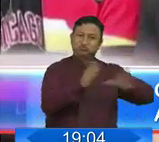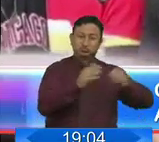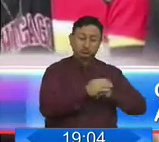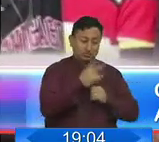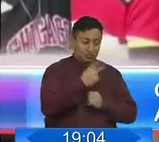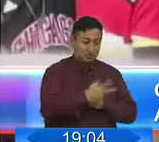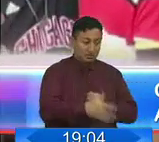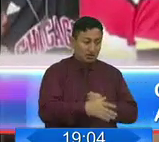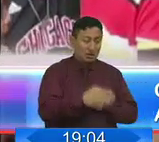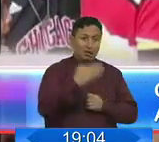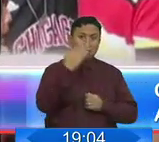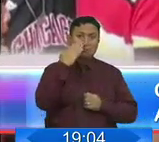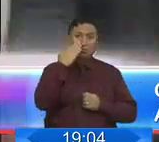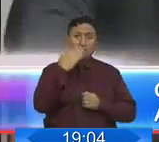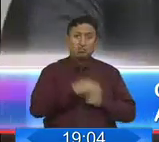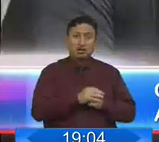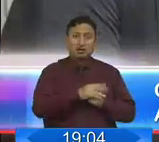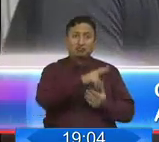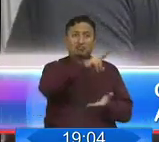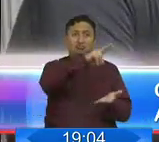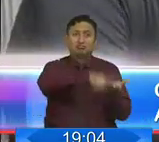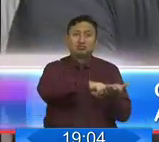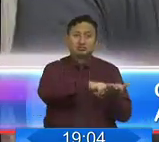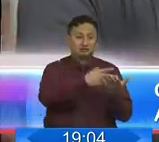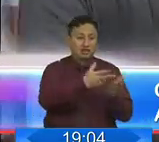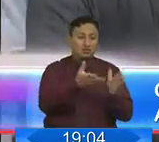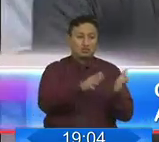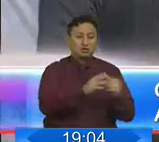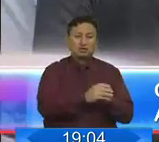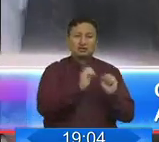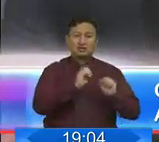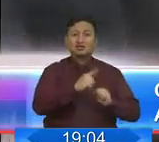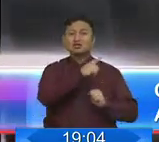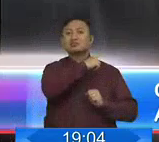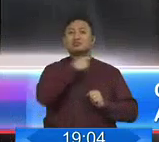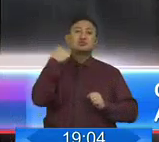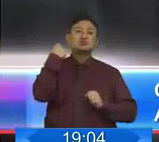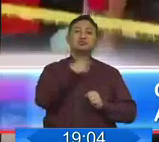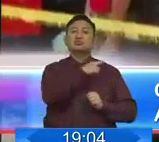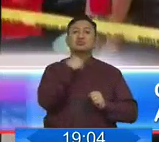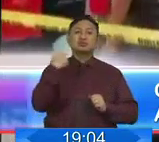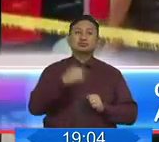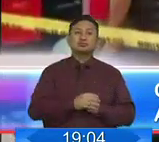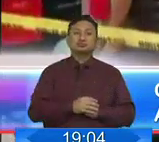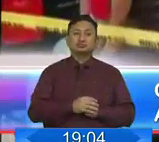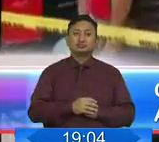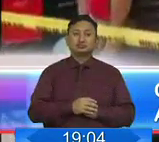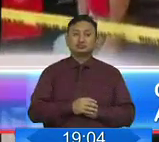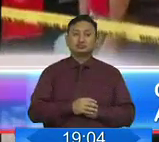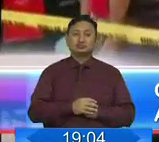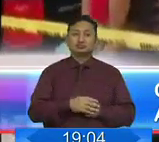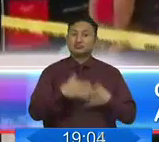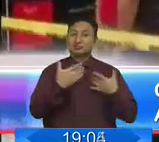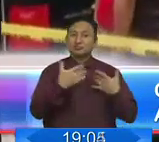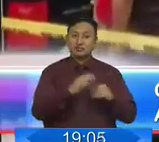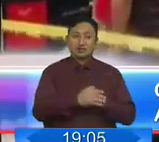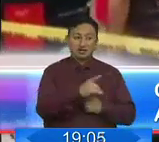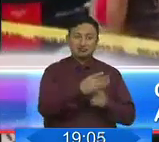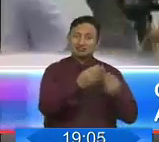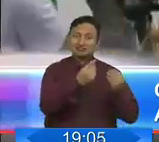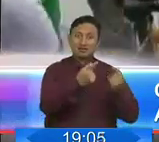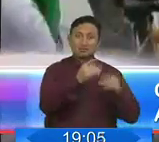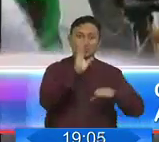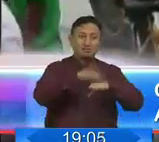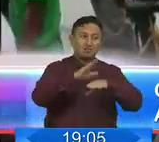Su madre se encontraba ensangrentada y sin vida, con algunos cortes de cuchillo en el cuello. Y aquí en pocos segundos se corrió la noticia de que